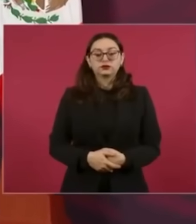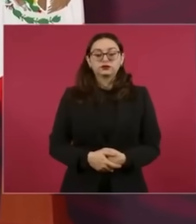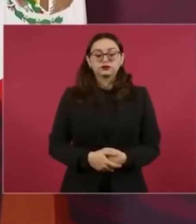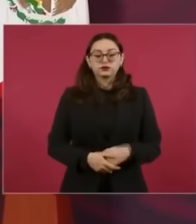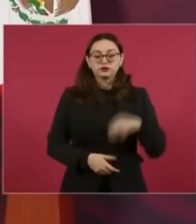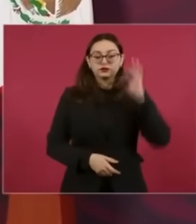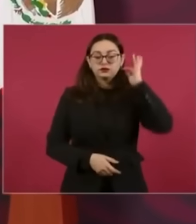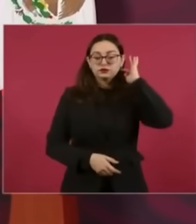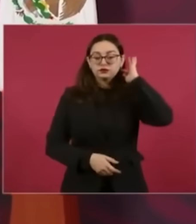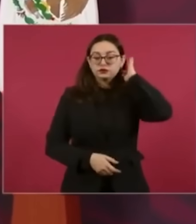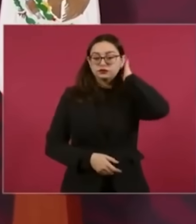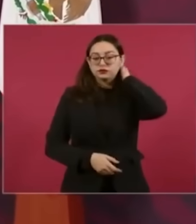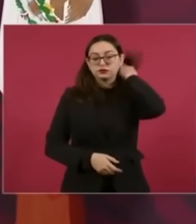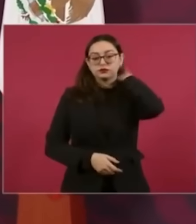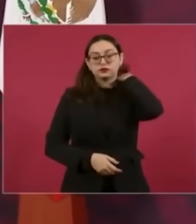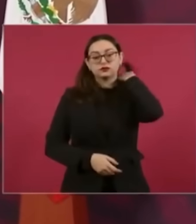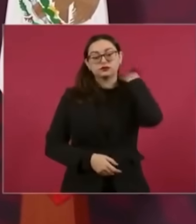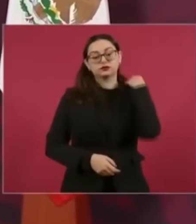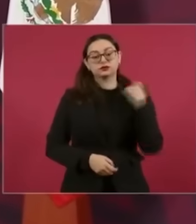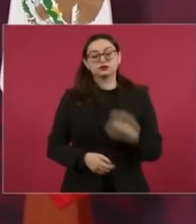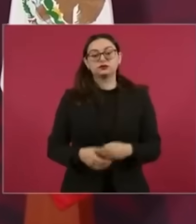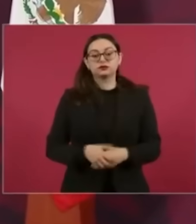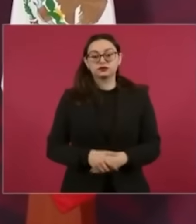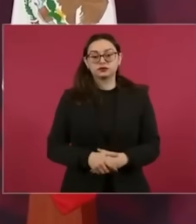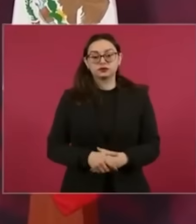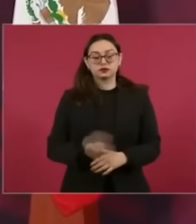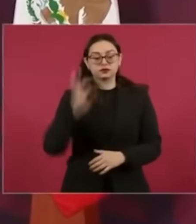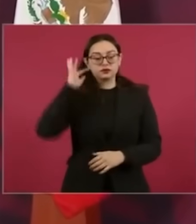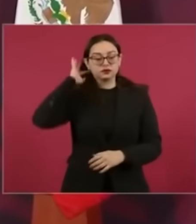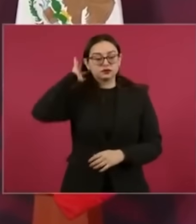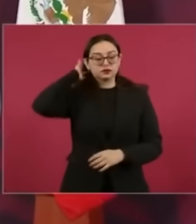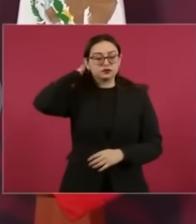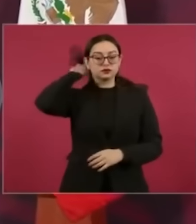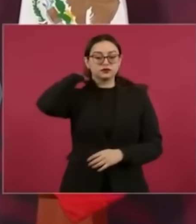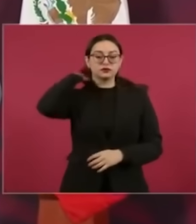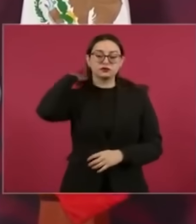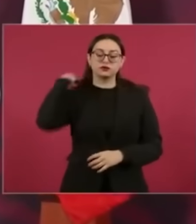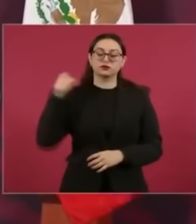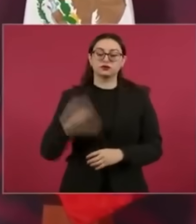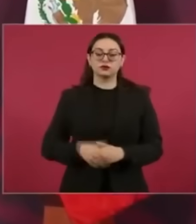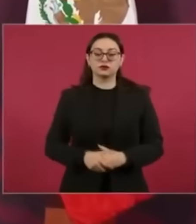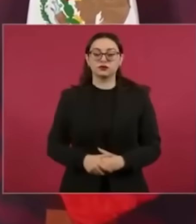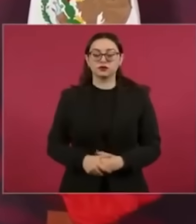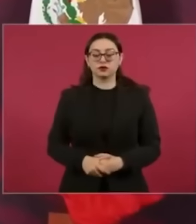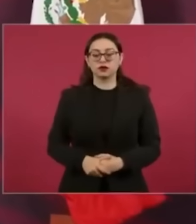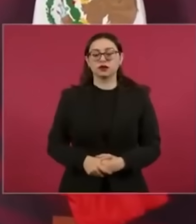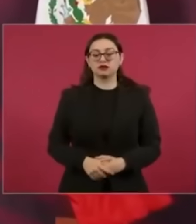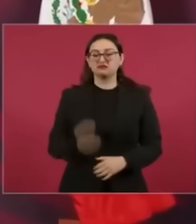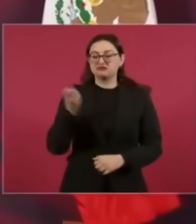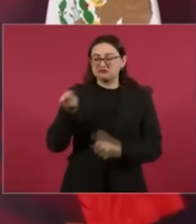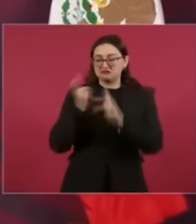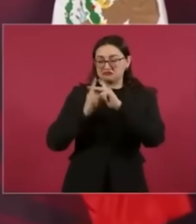porque pues todos esos parámetros se crearon en la época